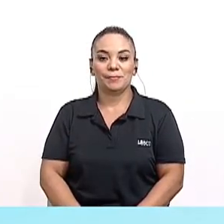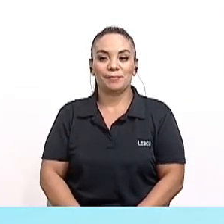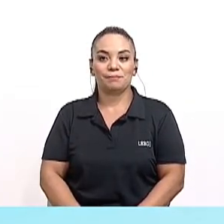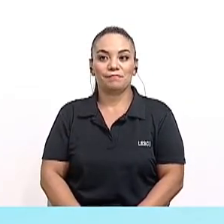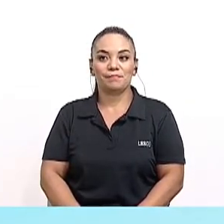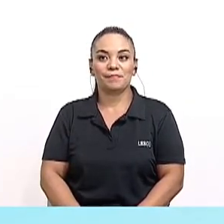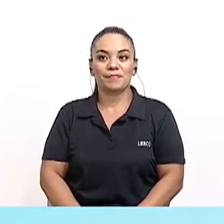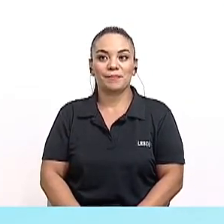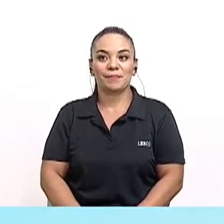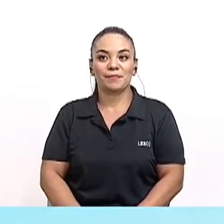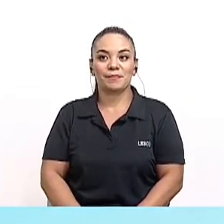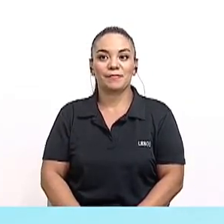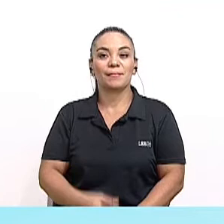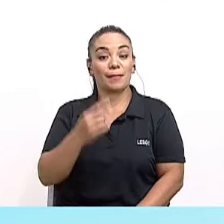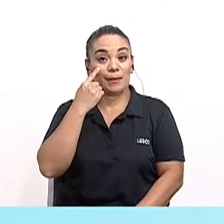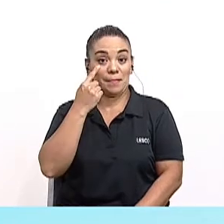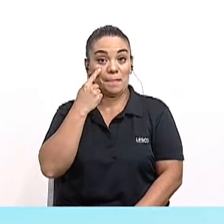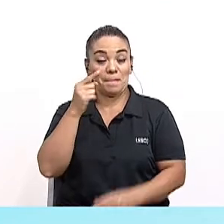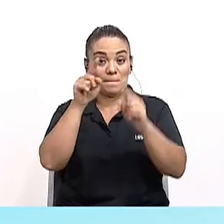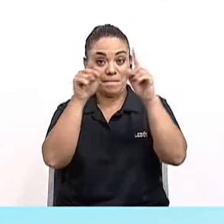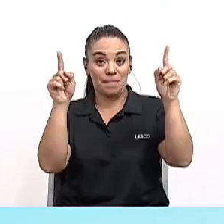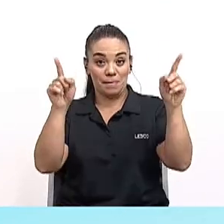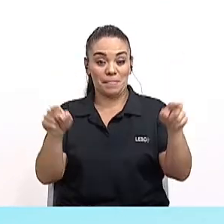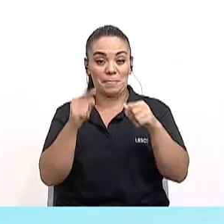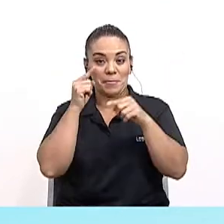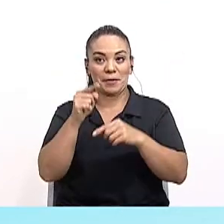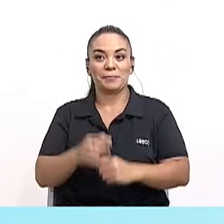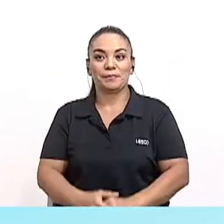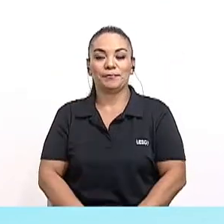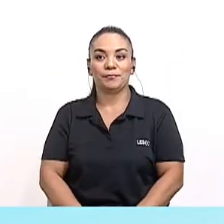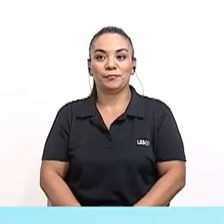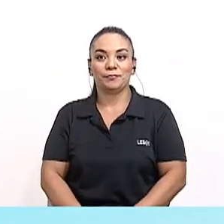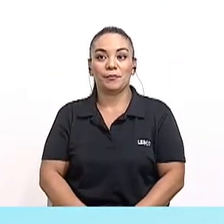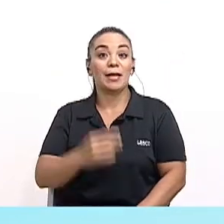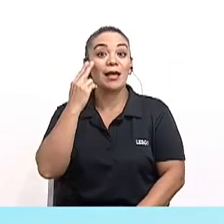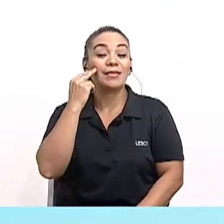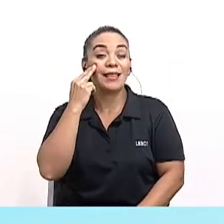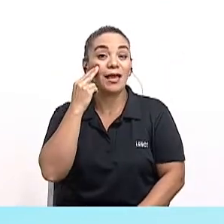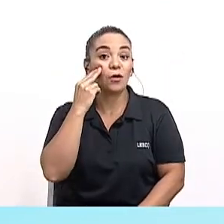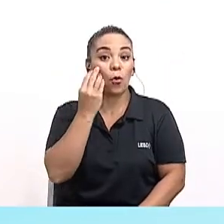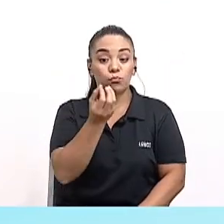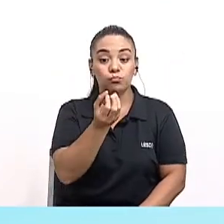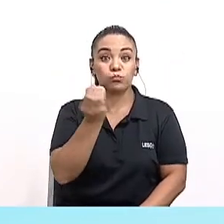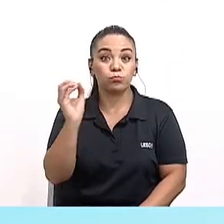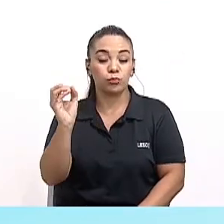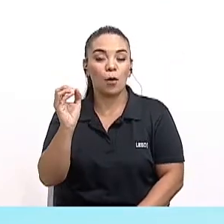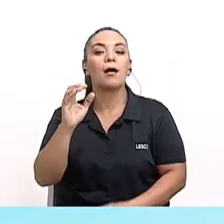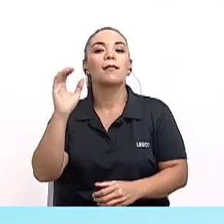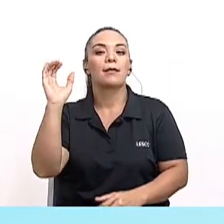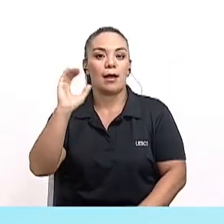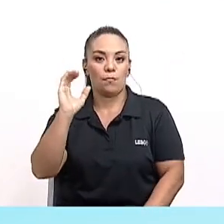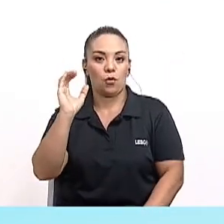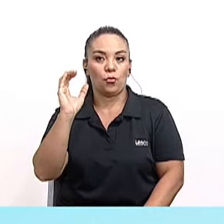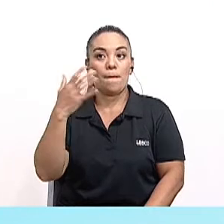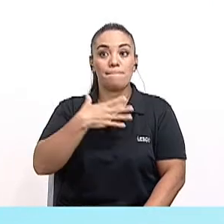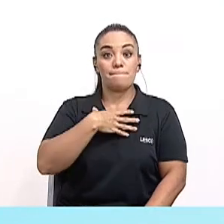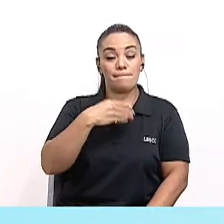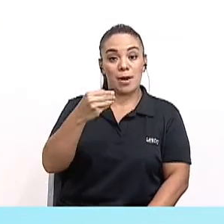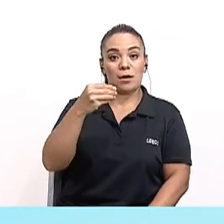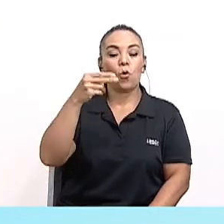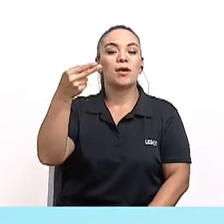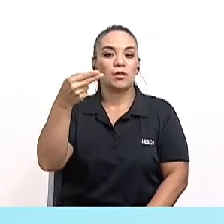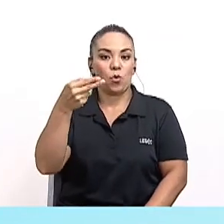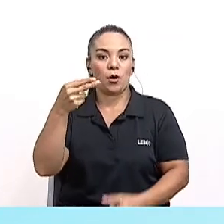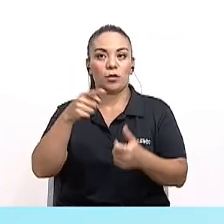acá. Véanlo acá, como les comenté. Las bolitas negras representan carbonos, los blancos hidrógeno y este rojo